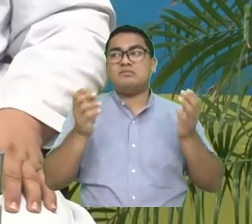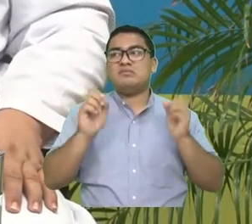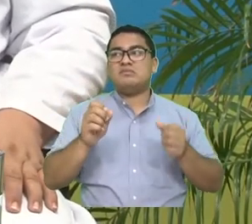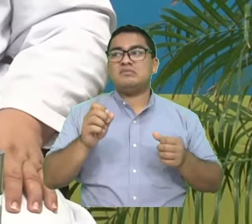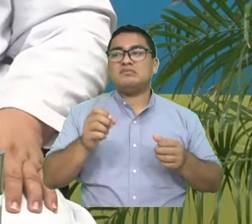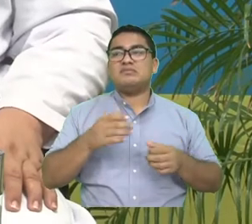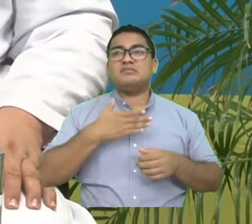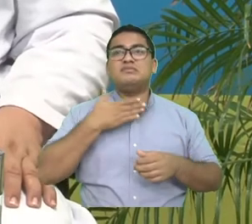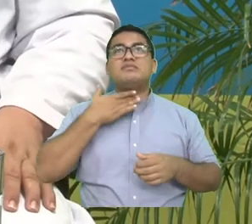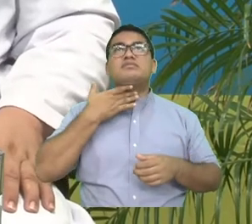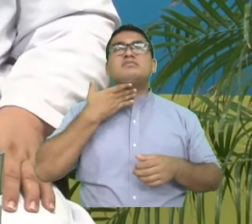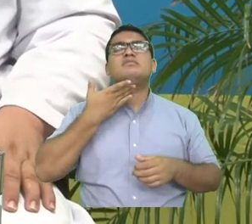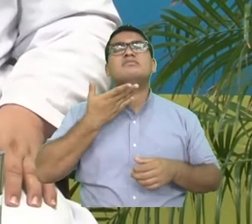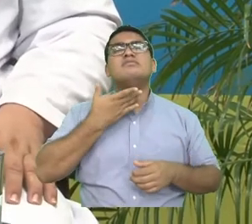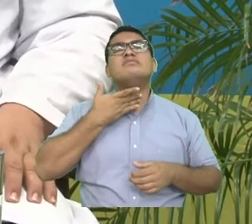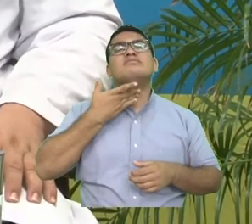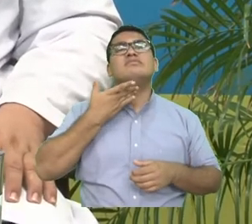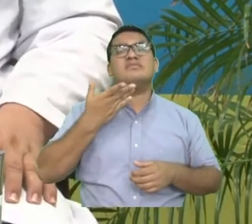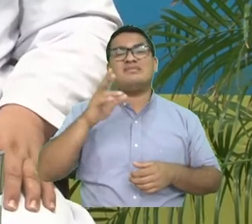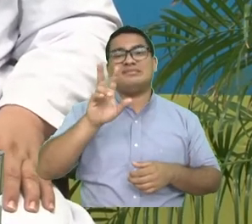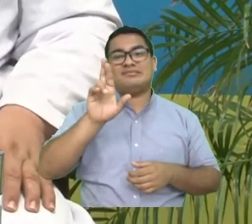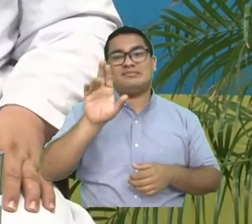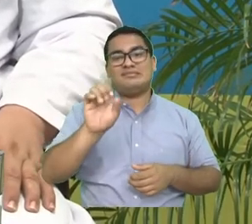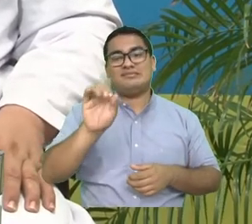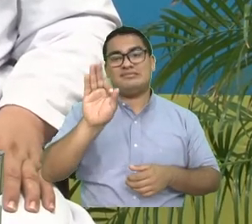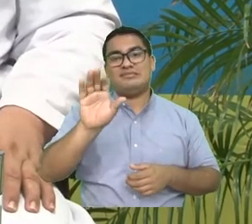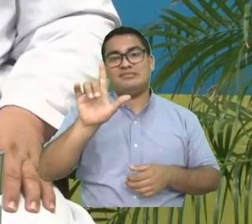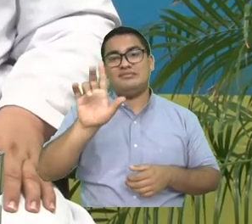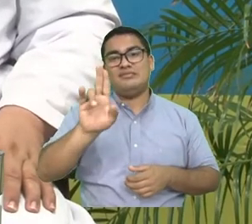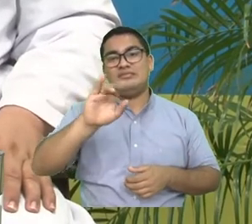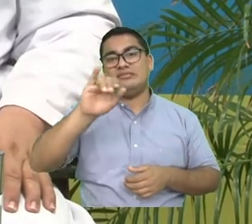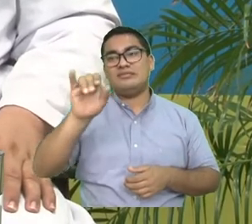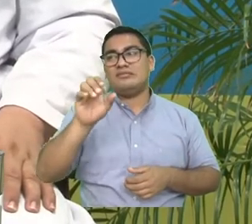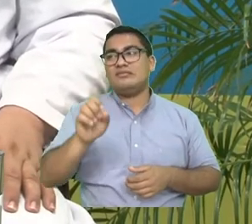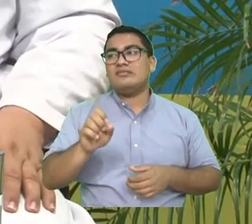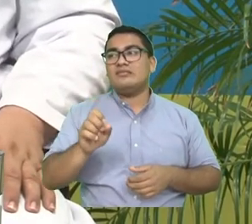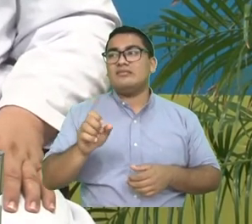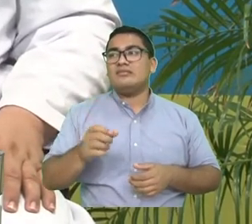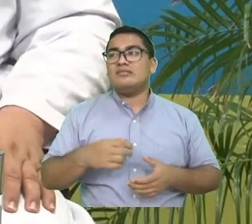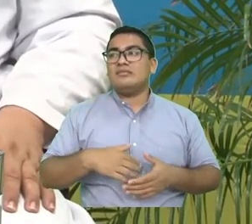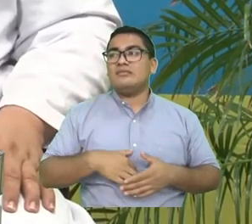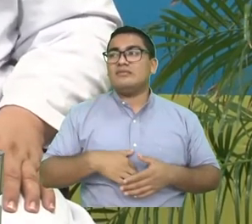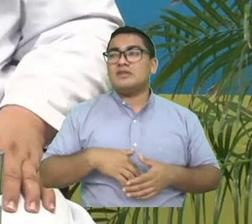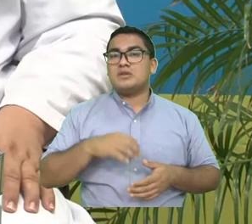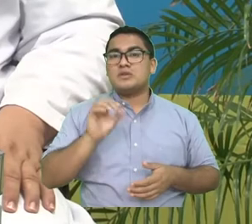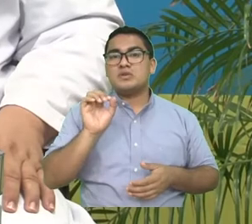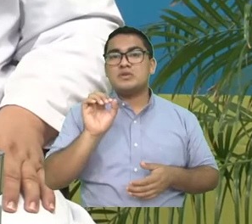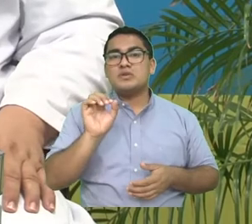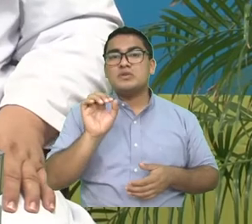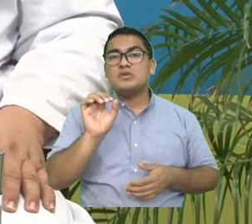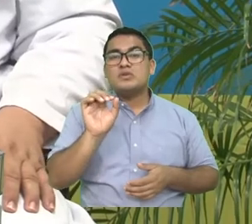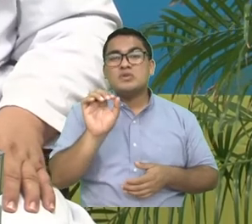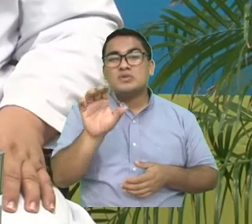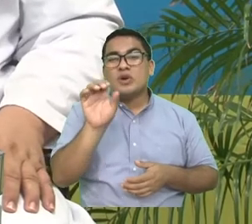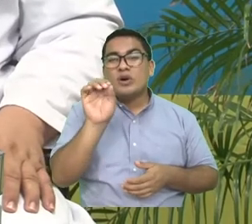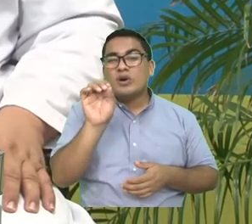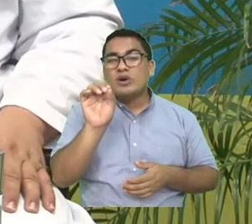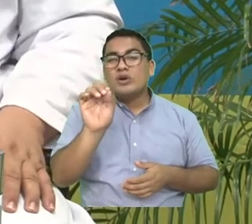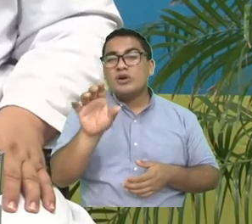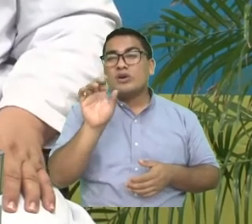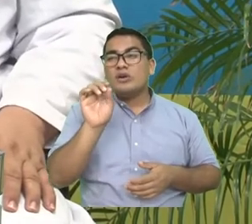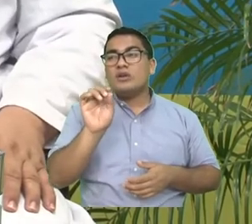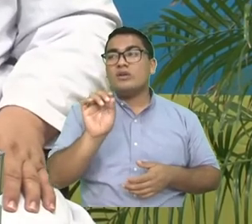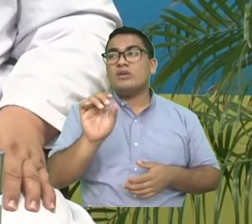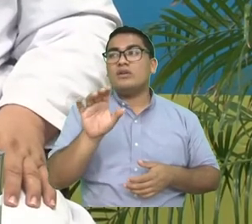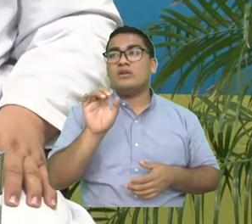lo que habíamos hablado. Por lo general a veces puede ser un dolor sordo, ¿verdad? Como puntiagudo, como una aguja.